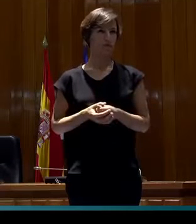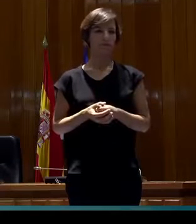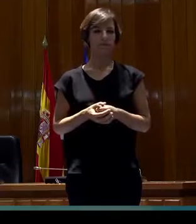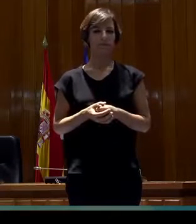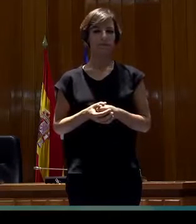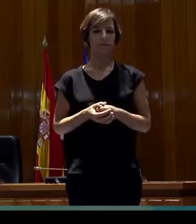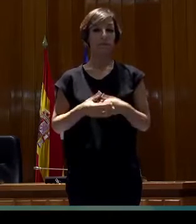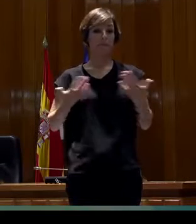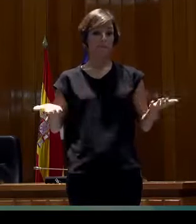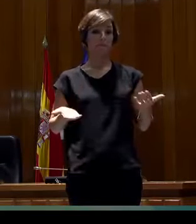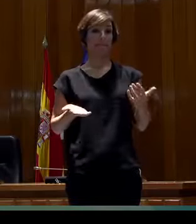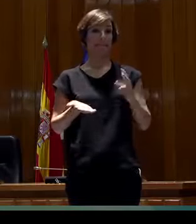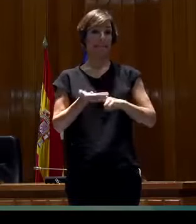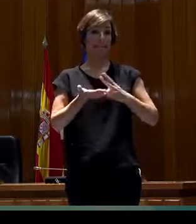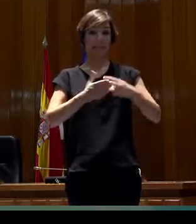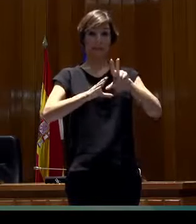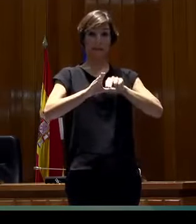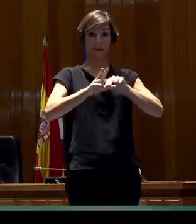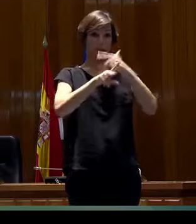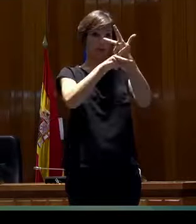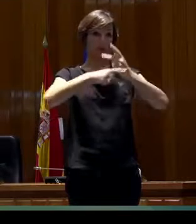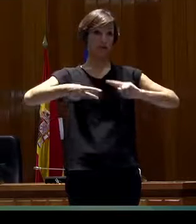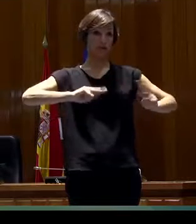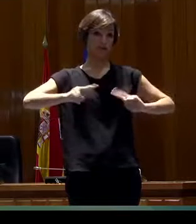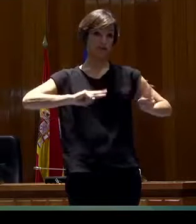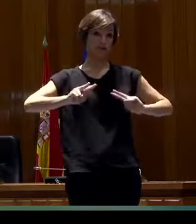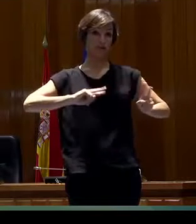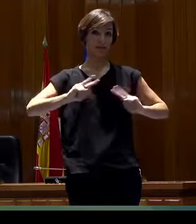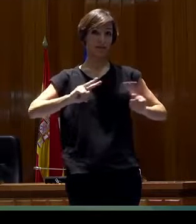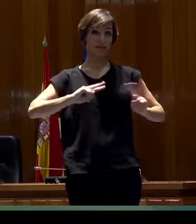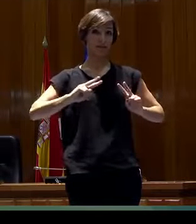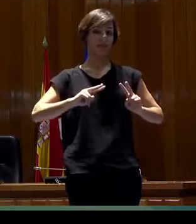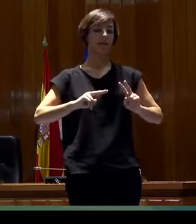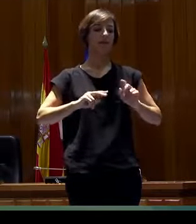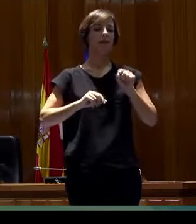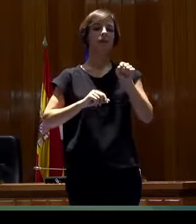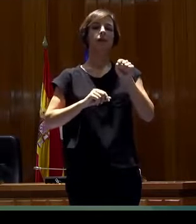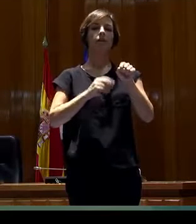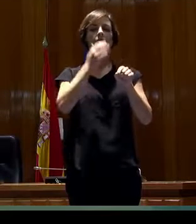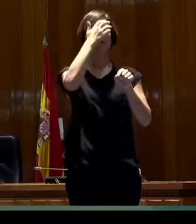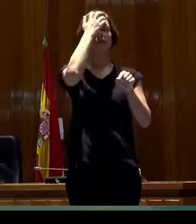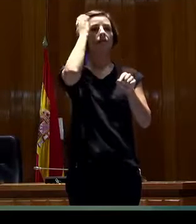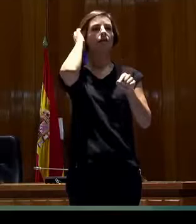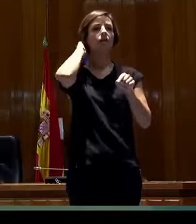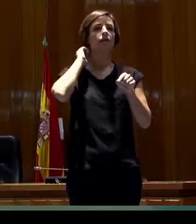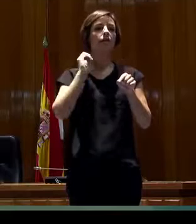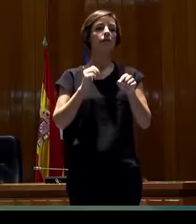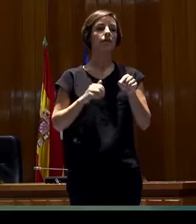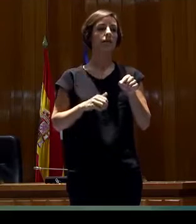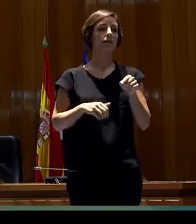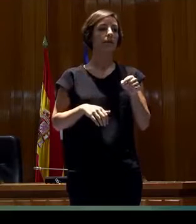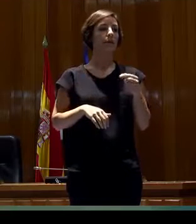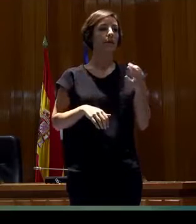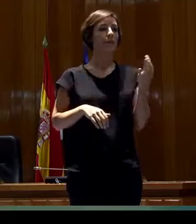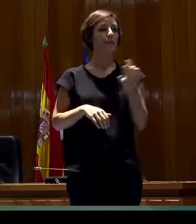el intérprete, el videointérprete, el intérprete de estos sistemas telemáticos va a tener